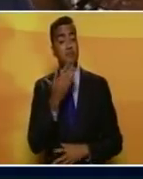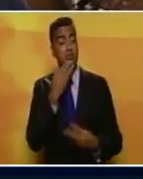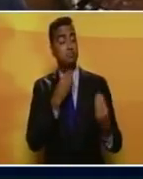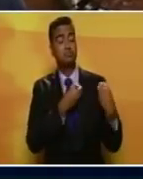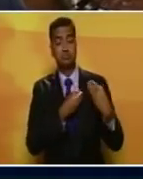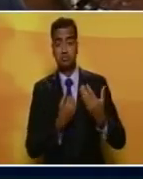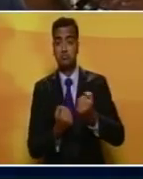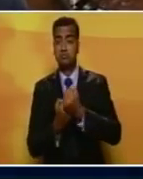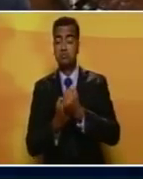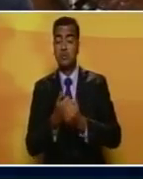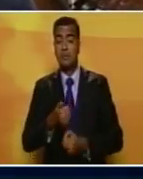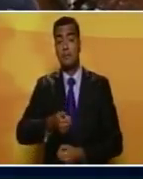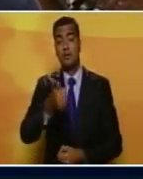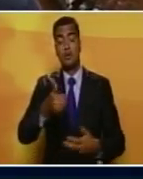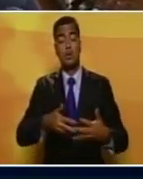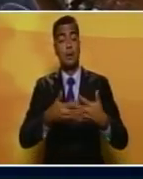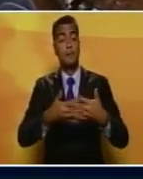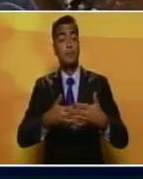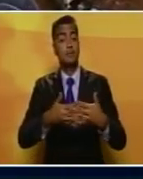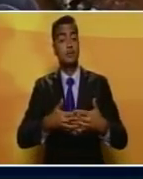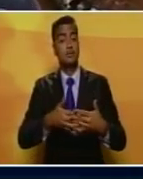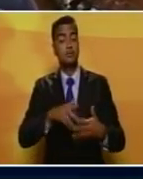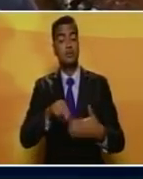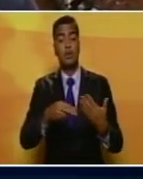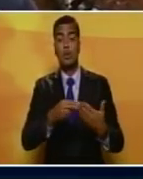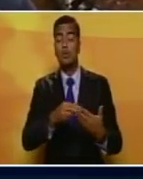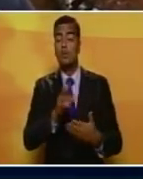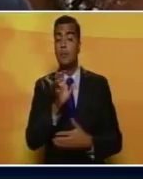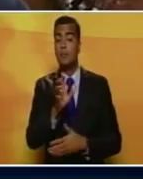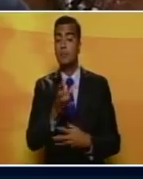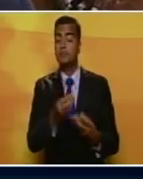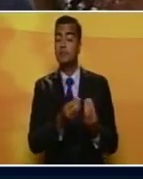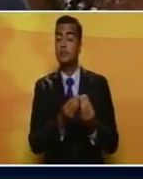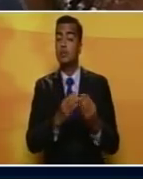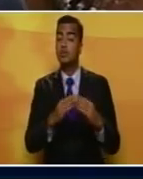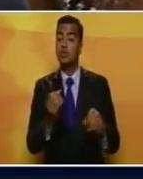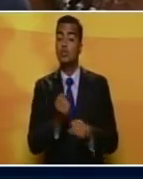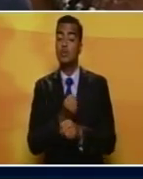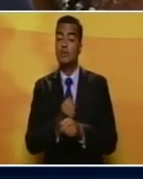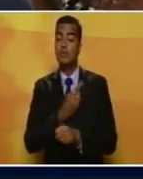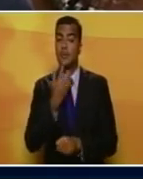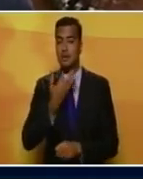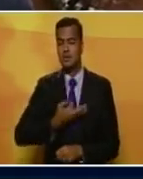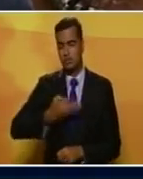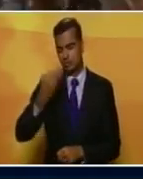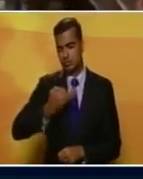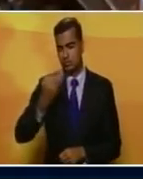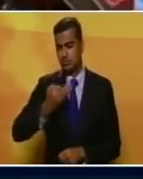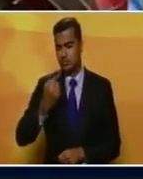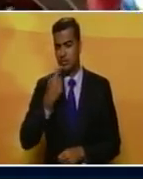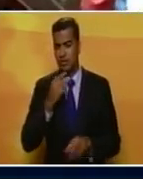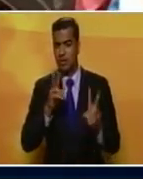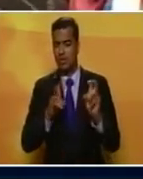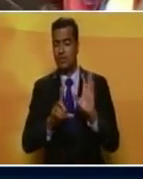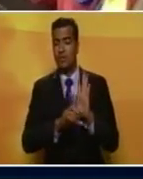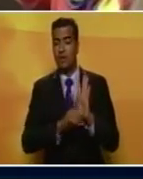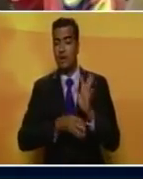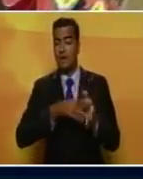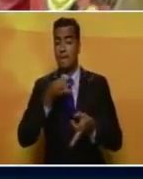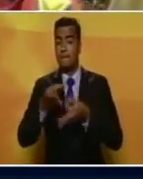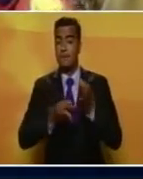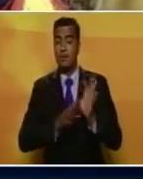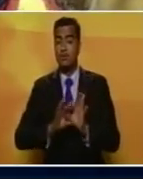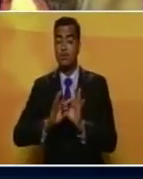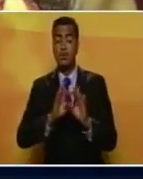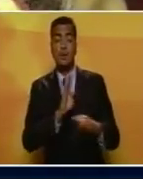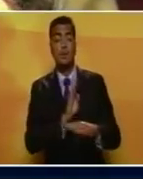bien viene a coadyuvar desde el empoderamiento de la clase obrera venezolana a los procesos productivos. Nosotros confiamos en la